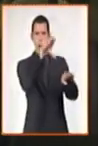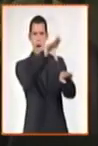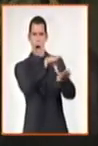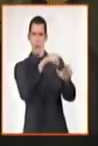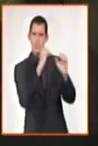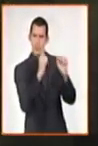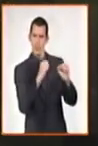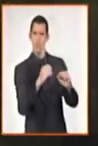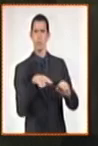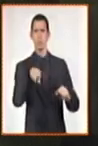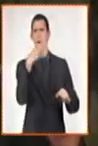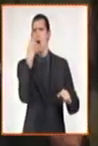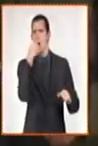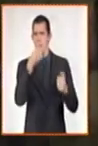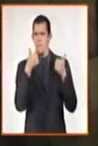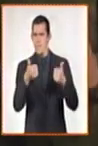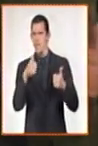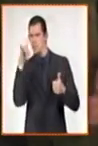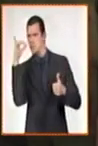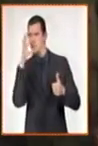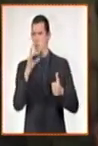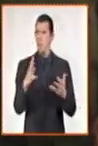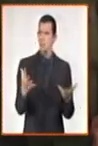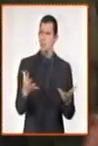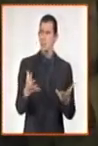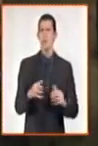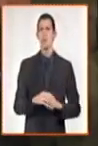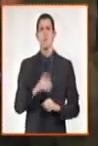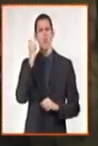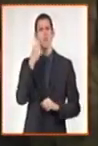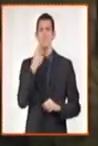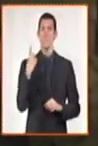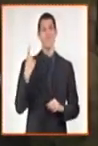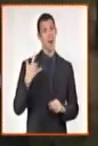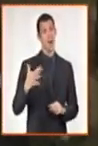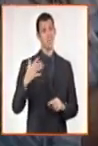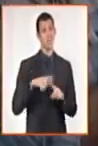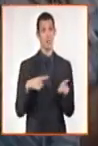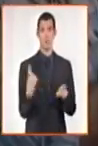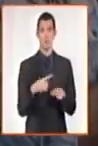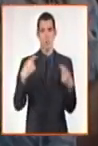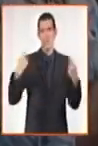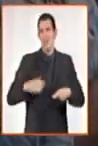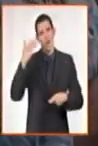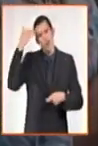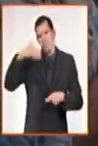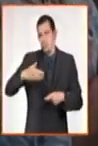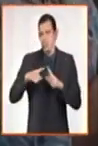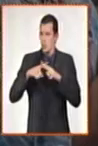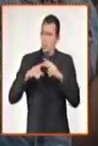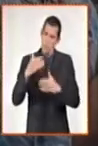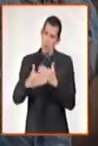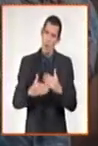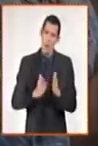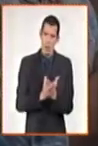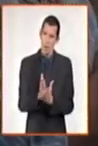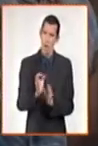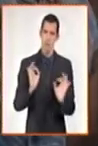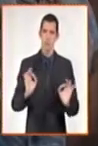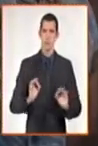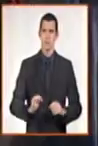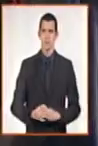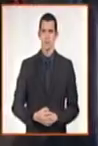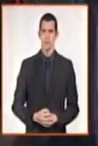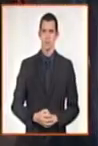alimentación. Queda mucho por hacer, recalcó Ramos Cordero, pero tenemos que salir adelante. Desde Pinar del Río,